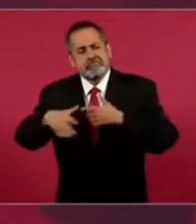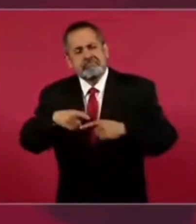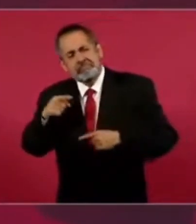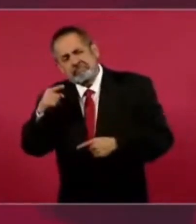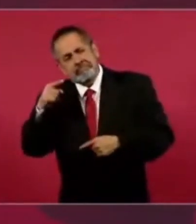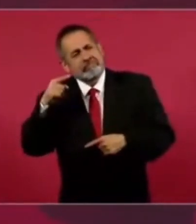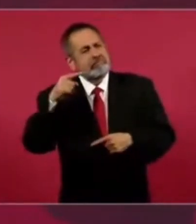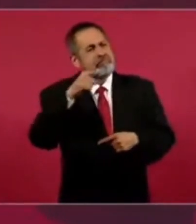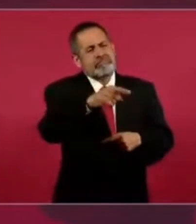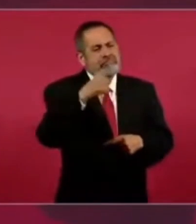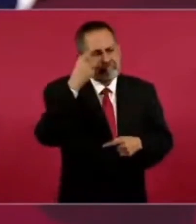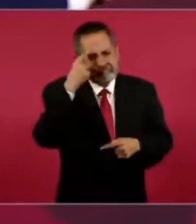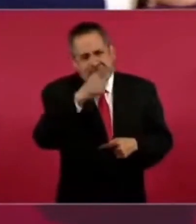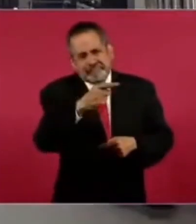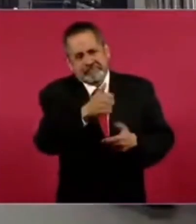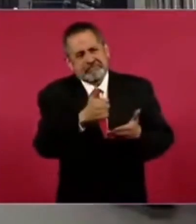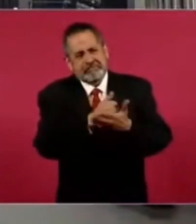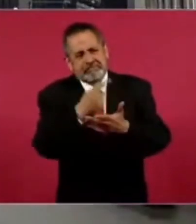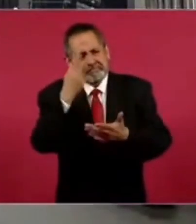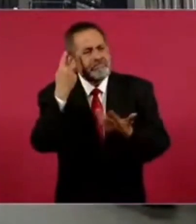aquí tenemos